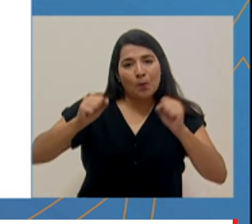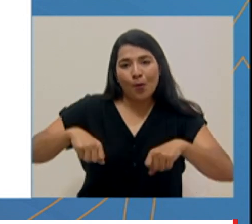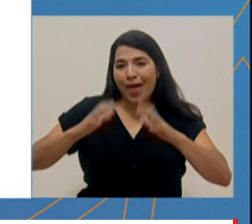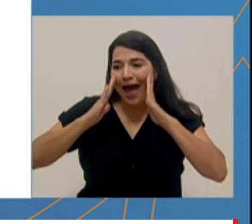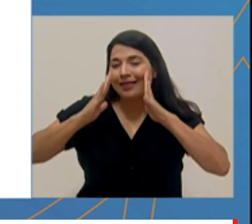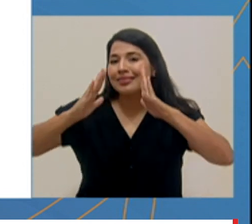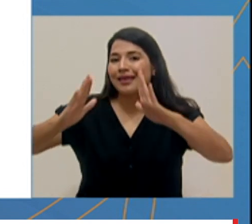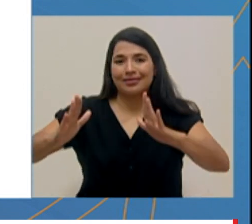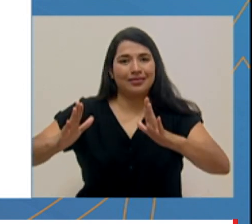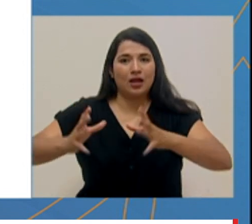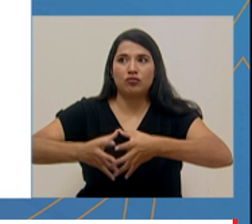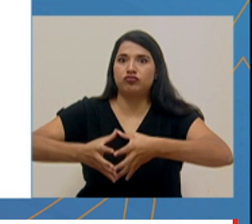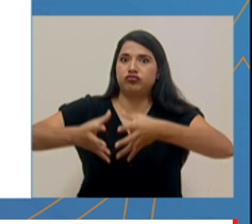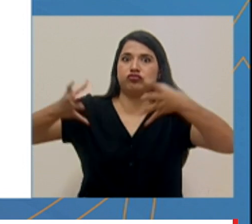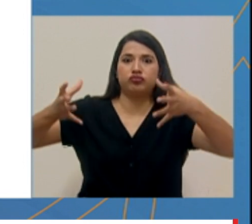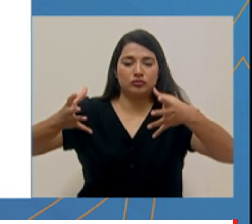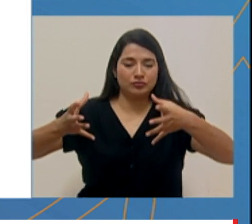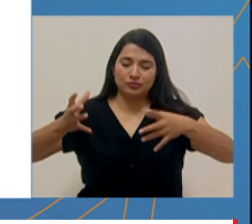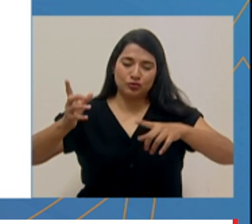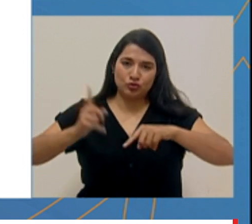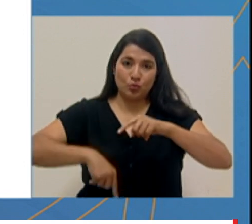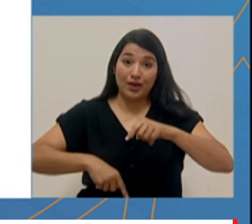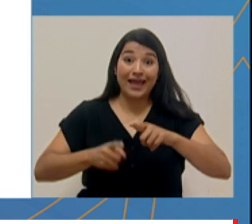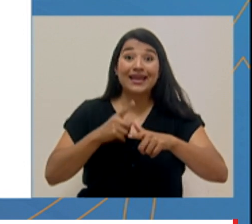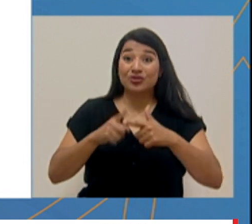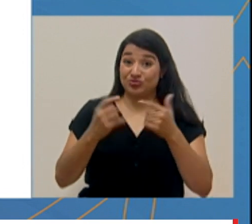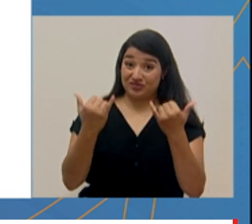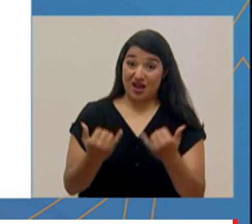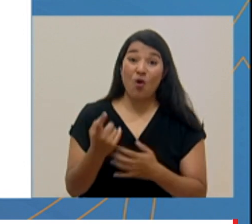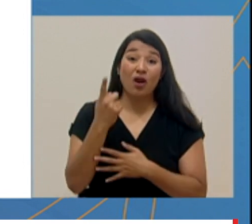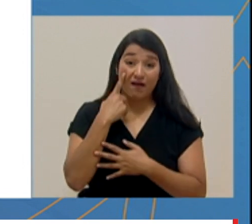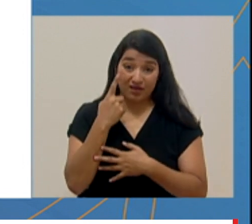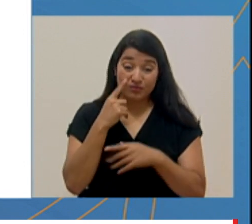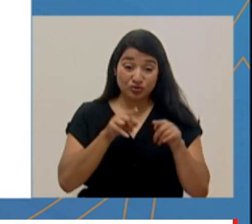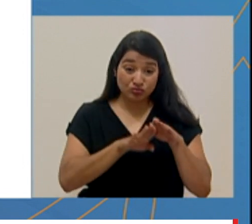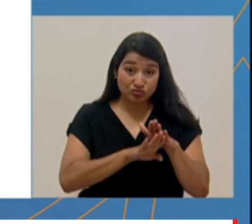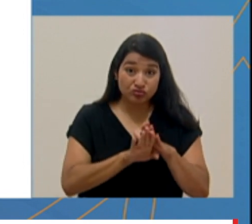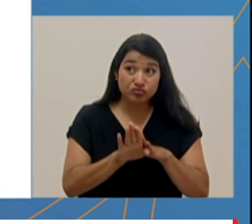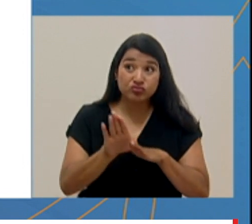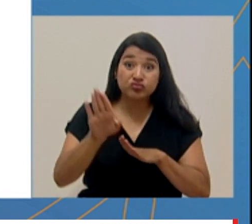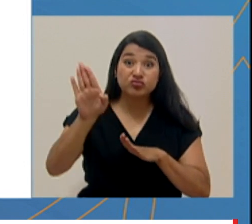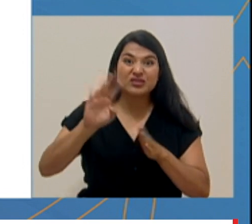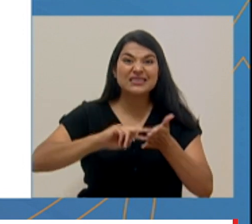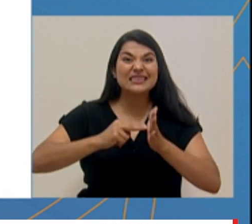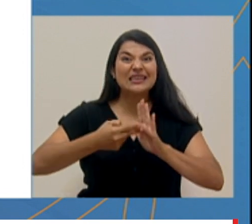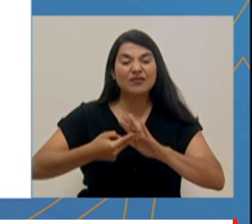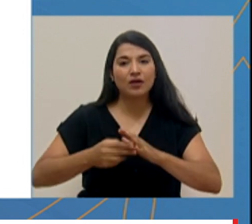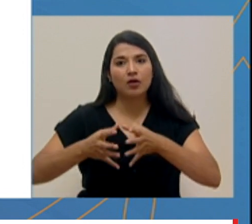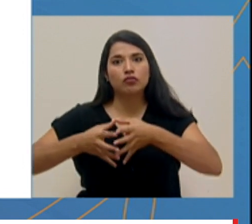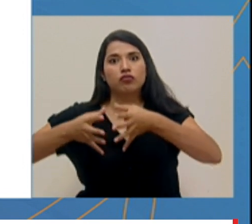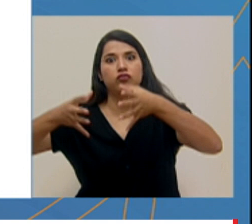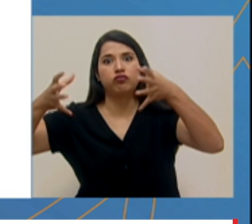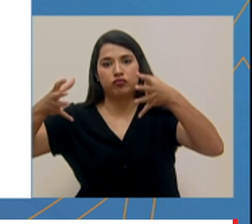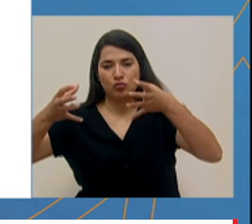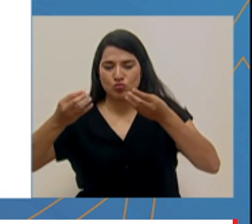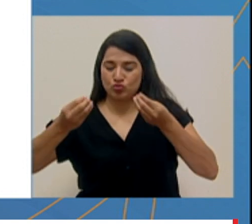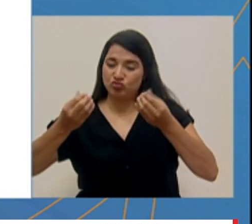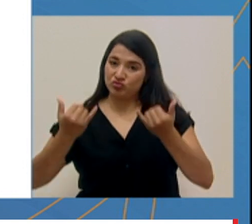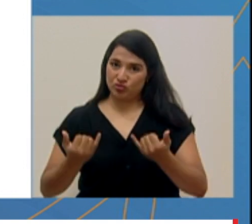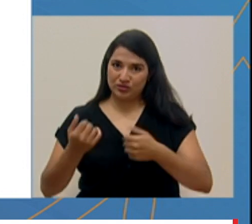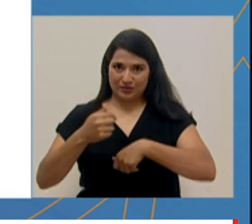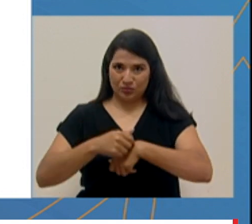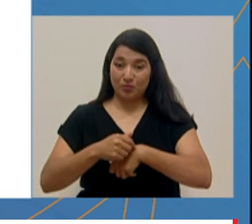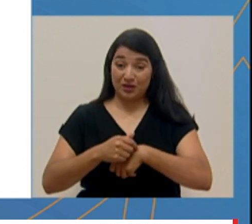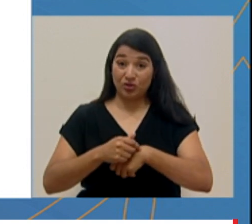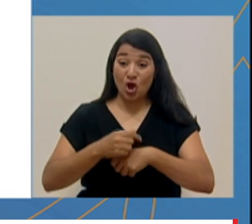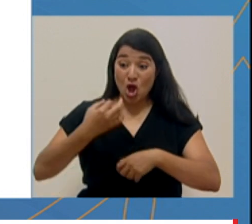casos. Y esta curva es lo que estamos viendo en este momento. Estamos viendo ya de rutina más